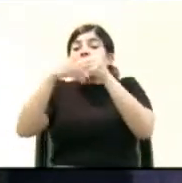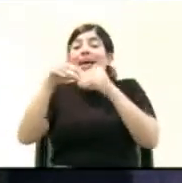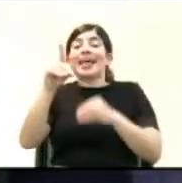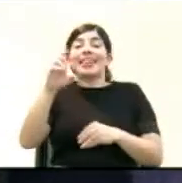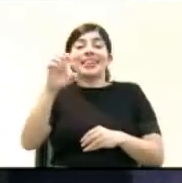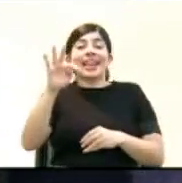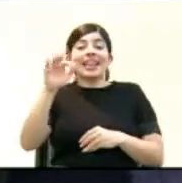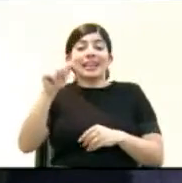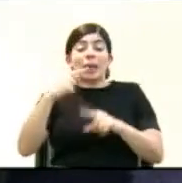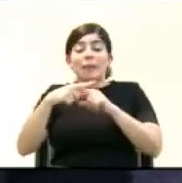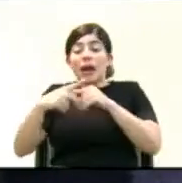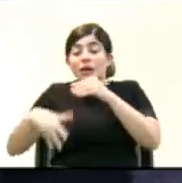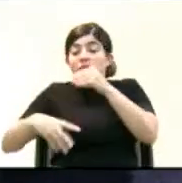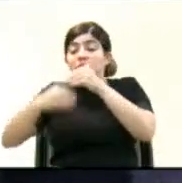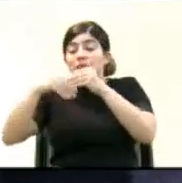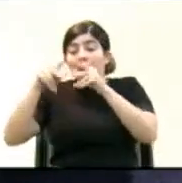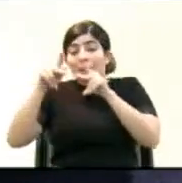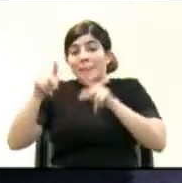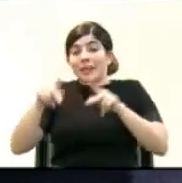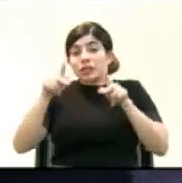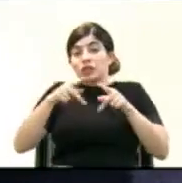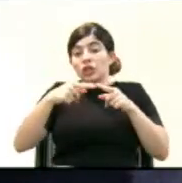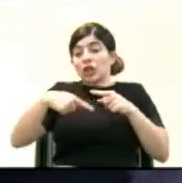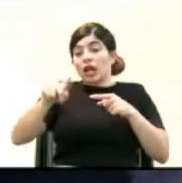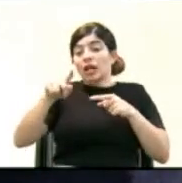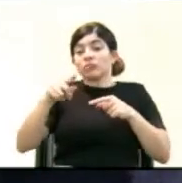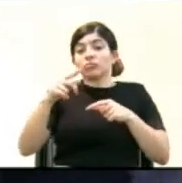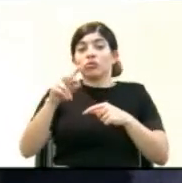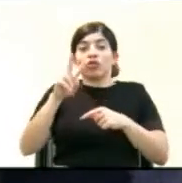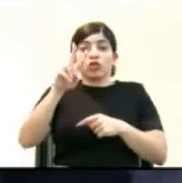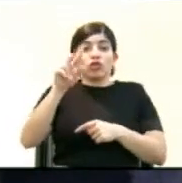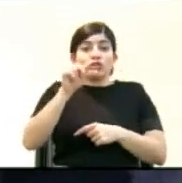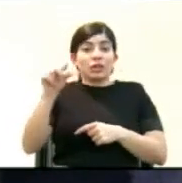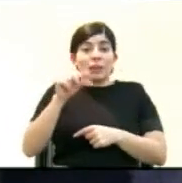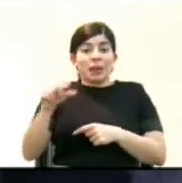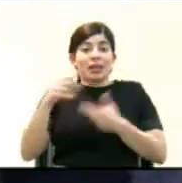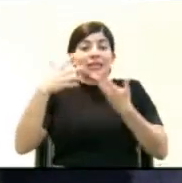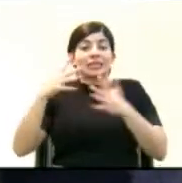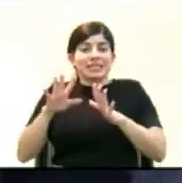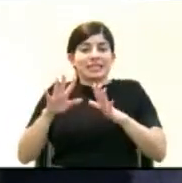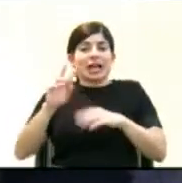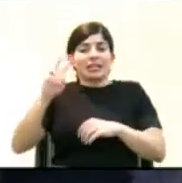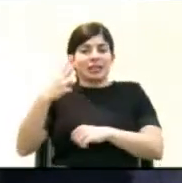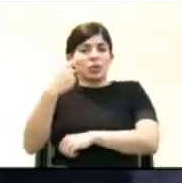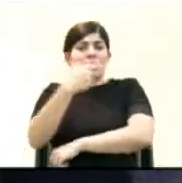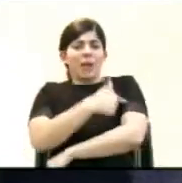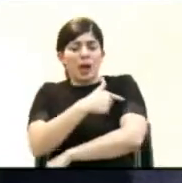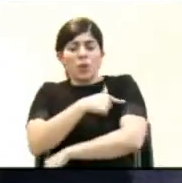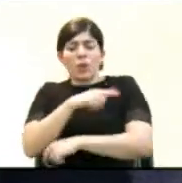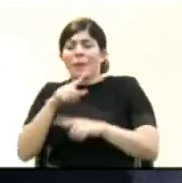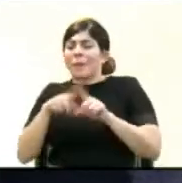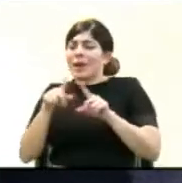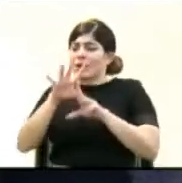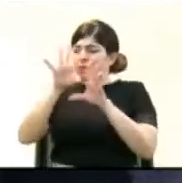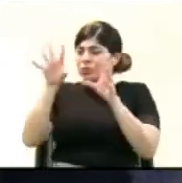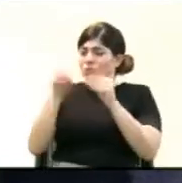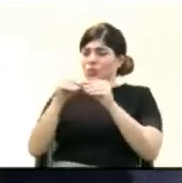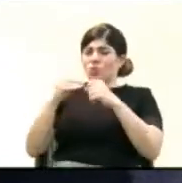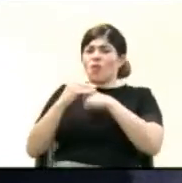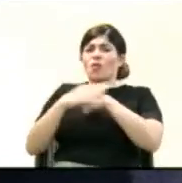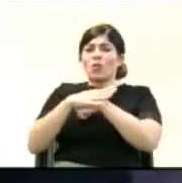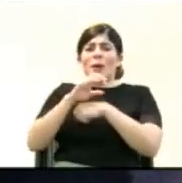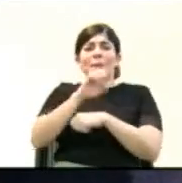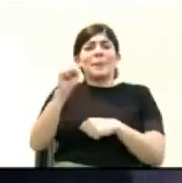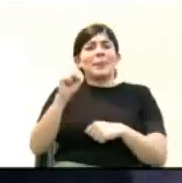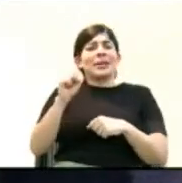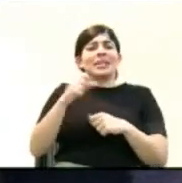el efecto de las personas que ya dentro de 2 semanas ya van a haber recibido esa segunda dosis. ¿Cómo viene a jugar todos estos factores dentro del mes de